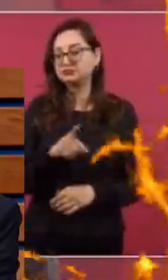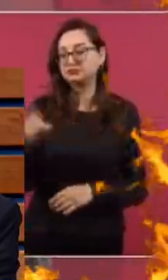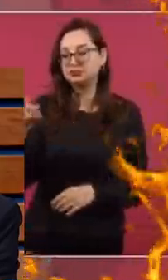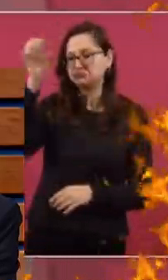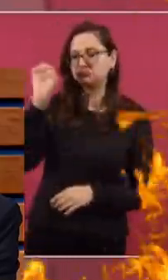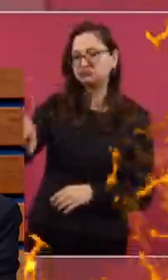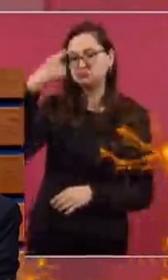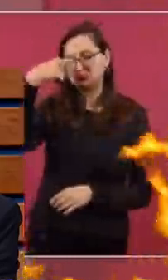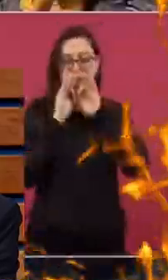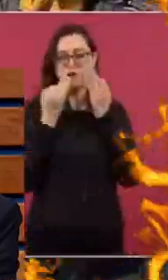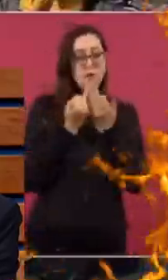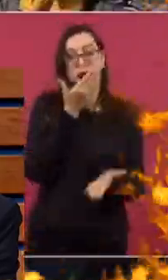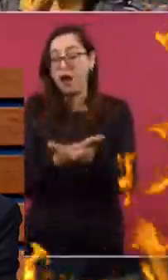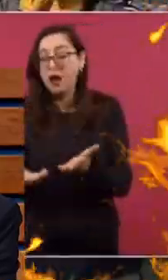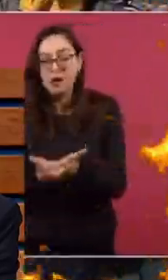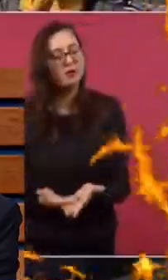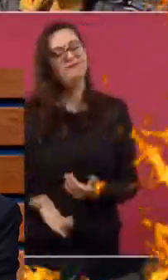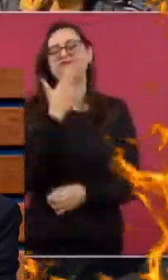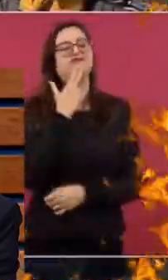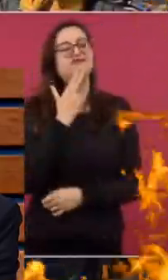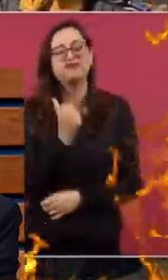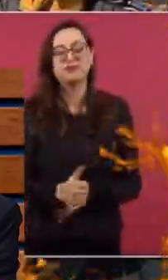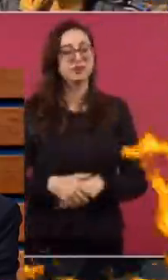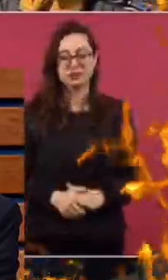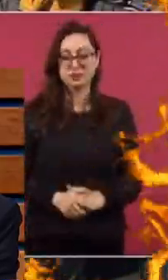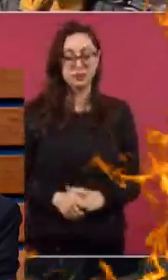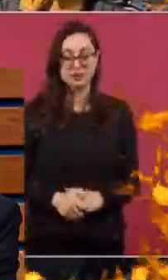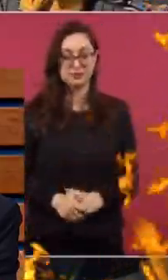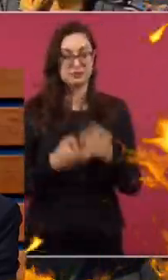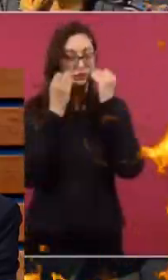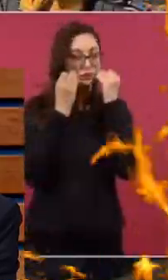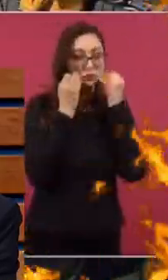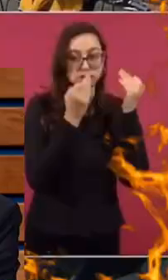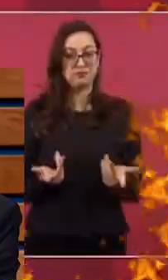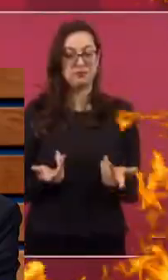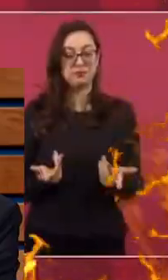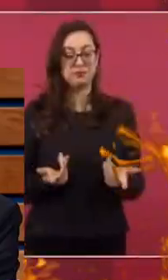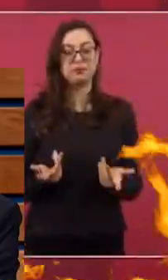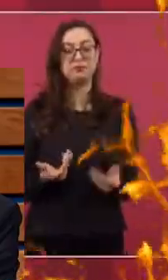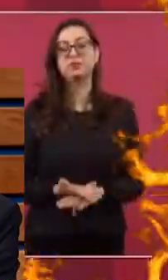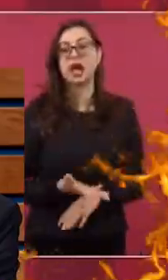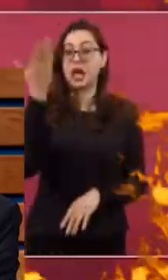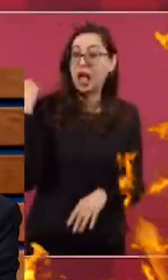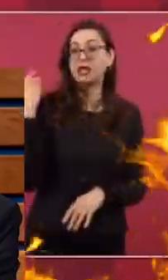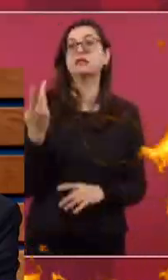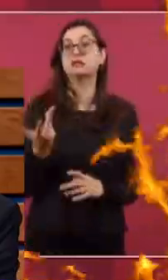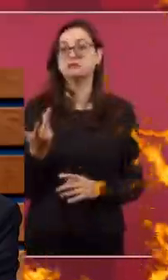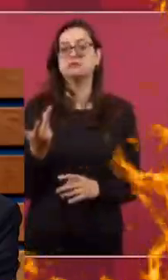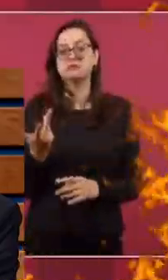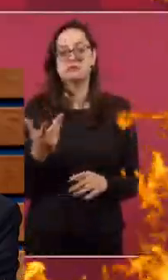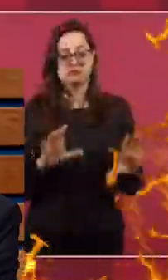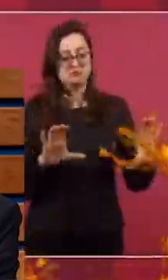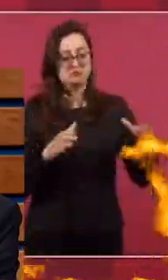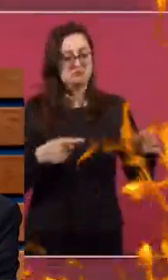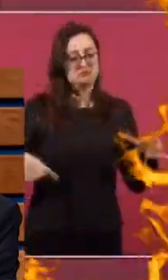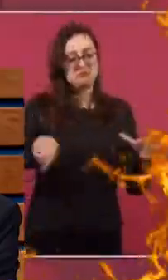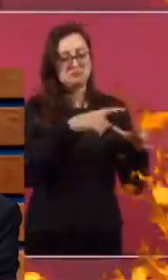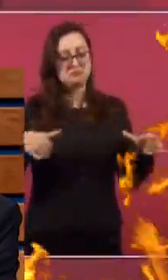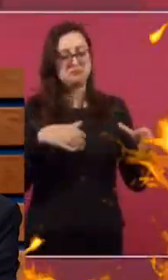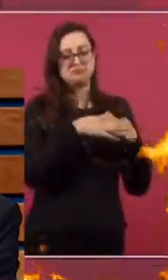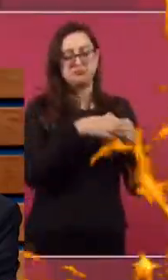tonto, pues se equivocan. Antes funcionaba, daba muy buenos resultados el control del régimen o el